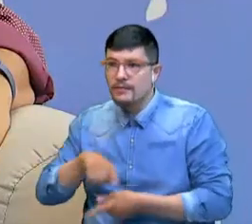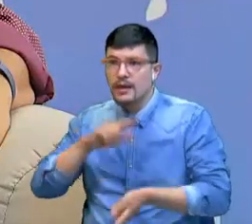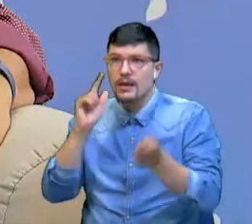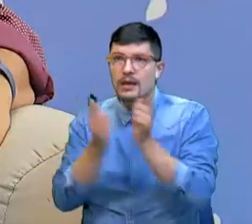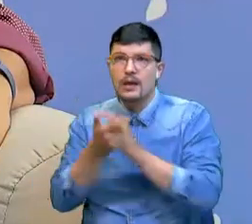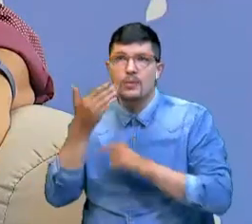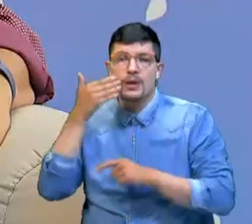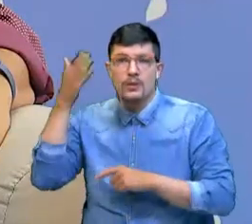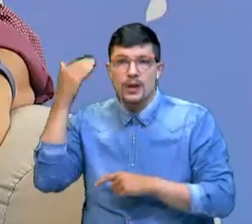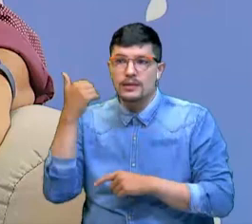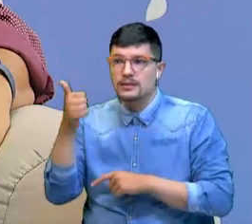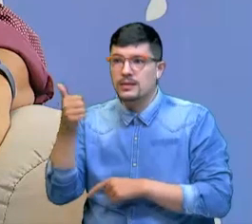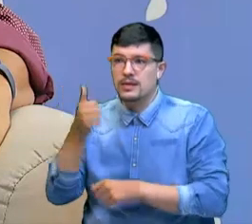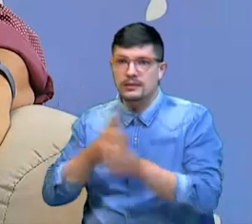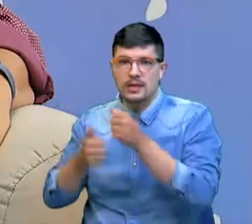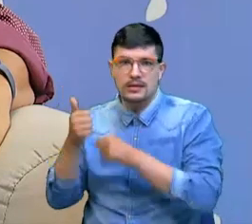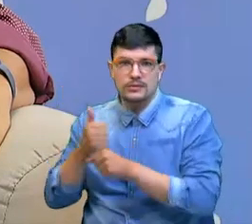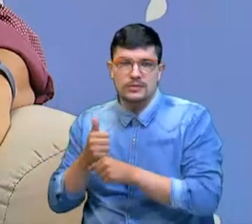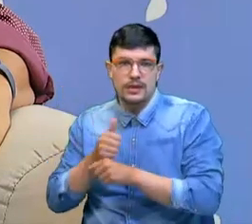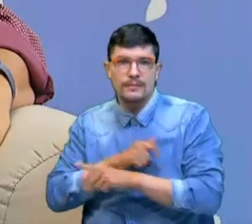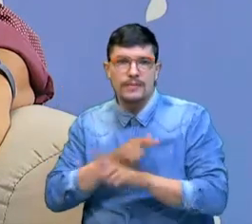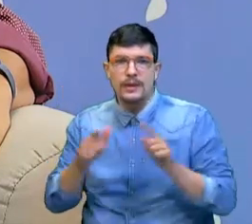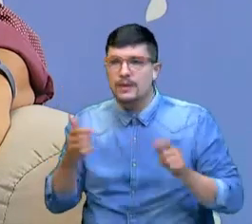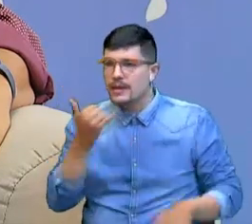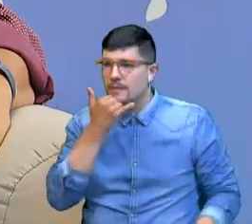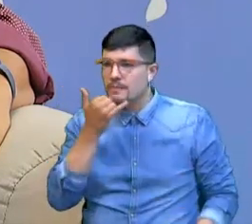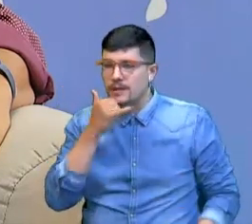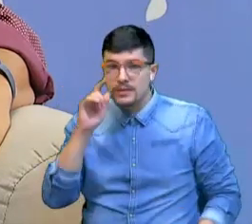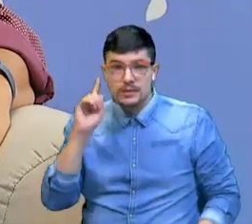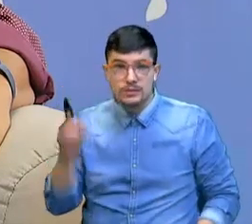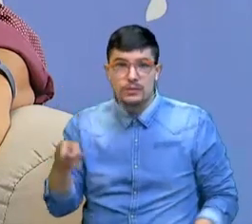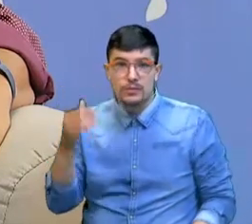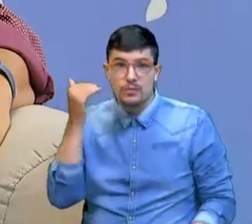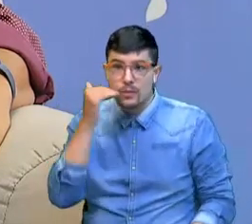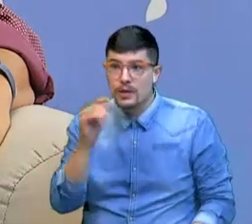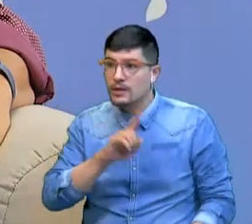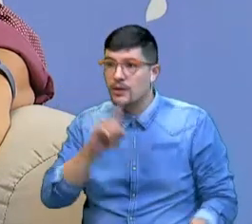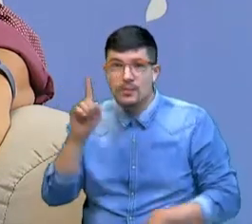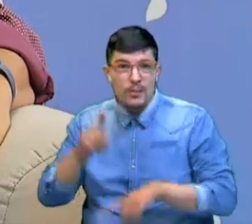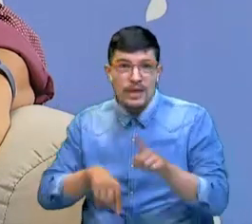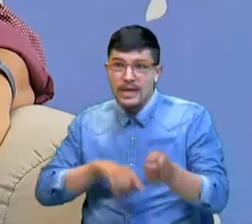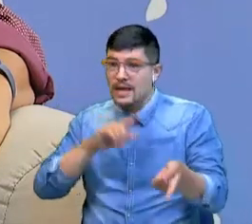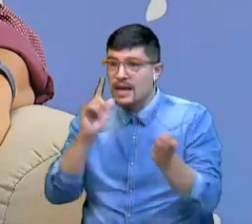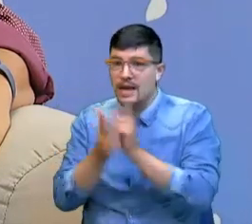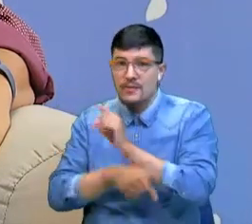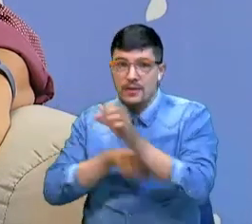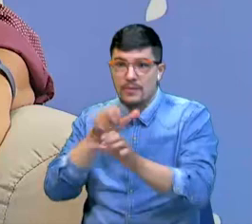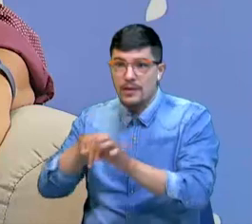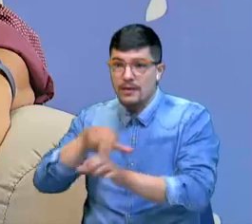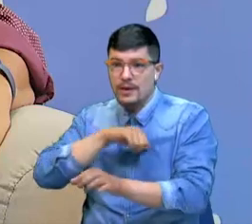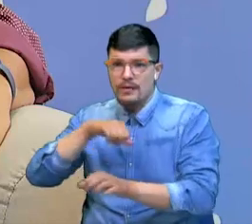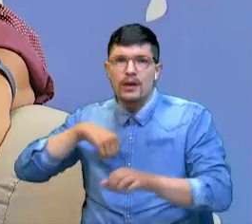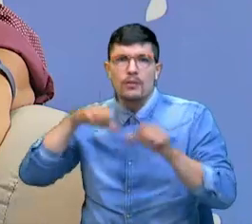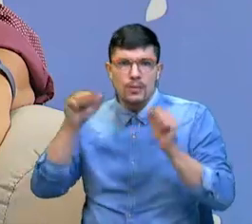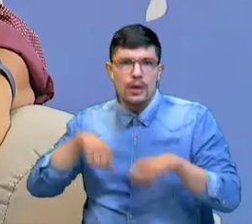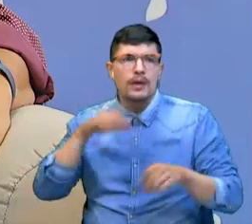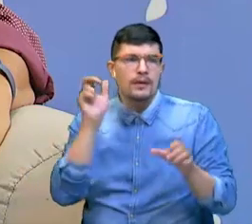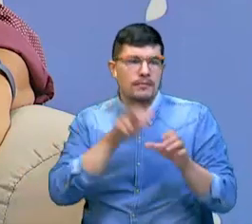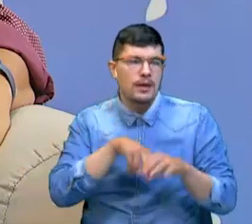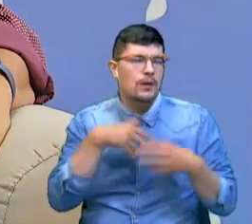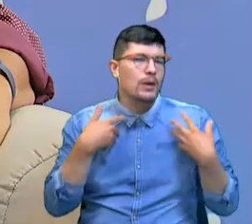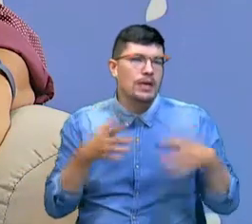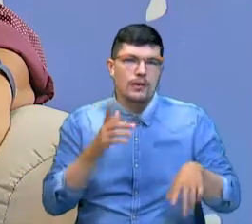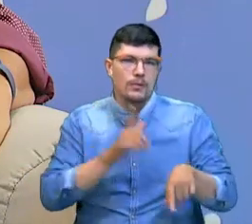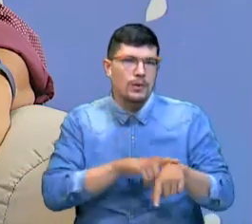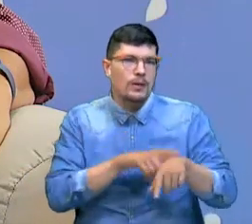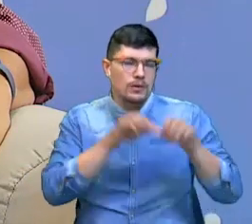le falten más de 10 años, precisamente por tratarse de una ineficacia, se puede en cualquier momento pretender